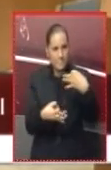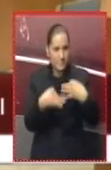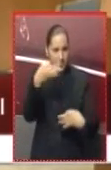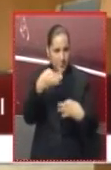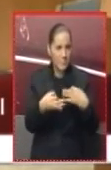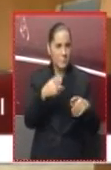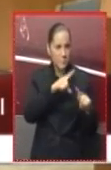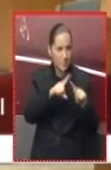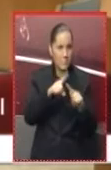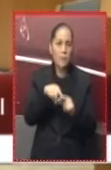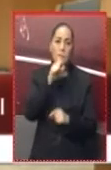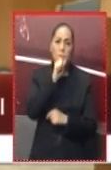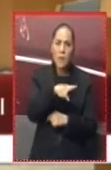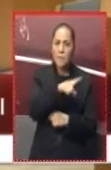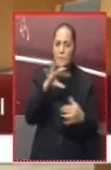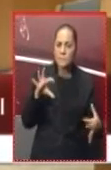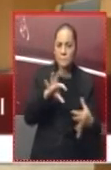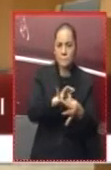víctimas.